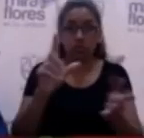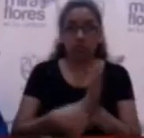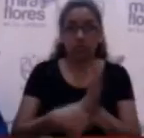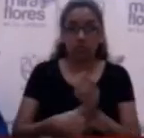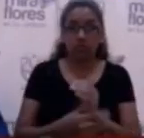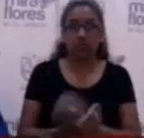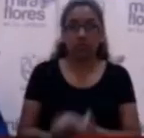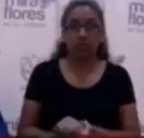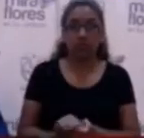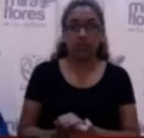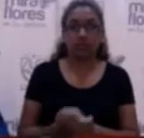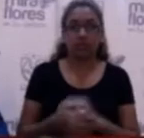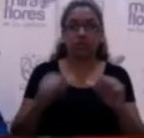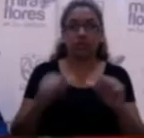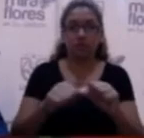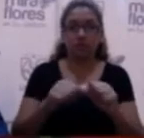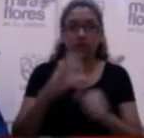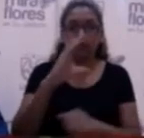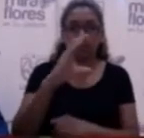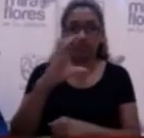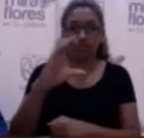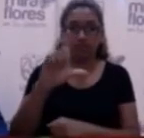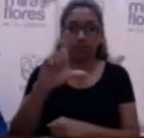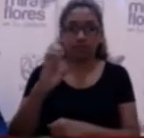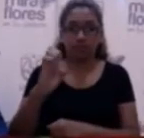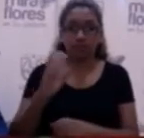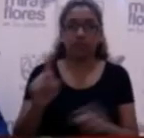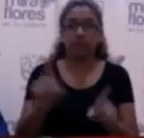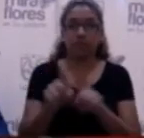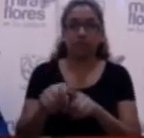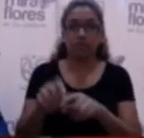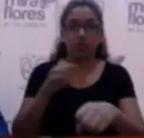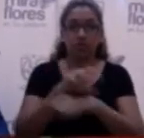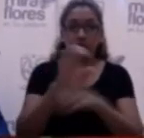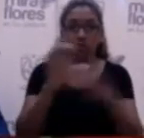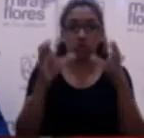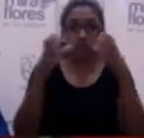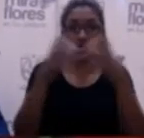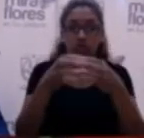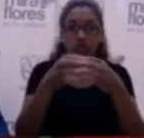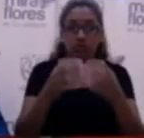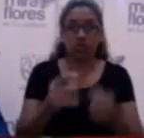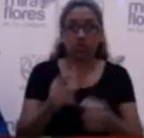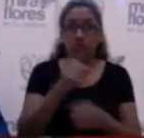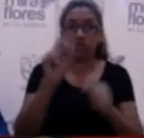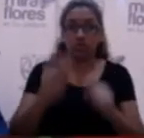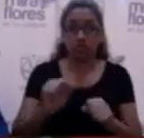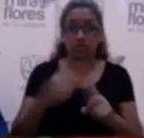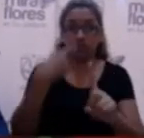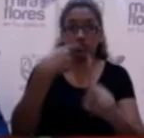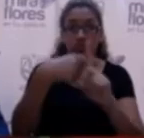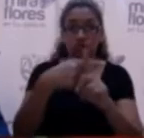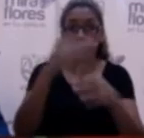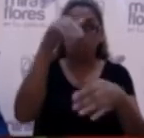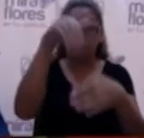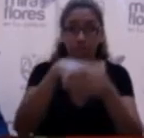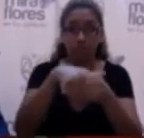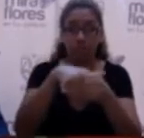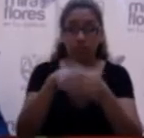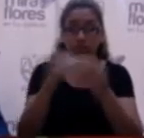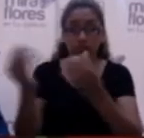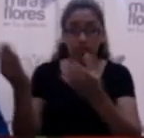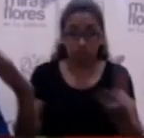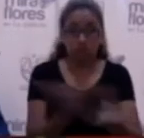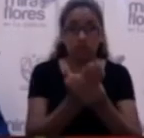sesión, estamos haciéndole ingresar para convalidar esta misma permisión a la sesión